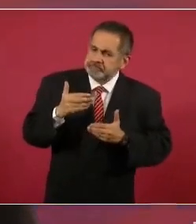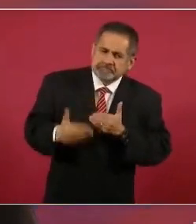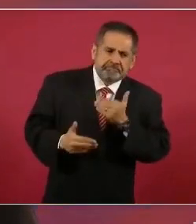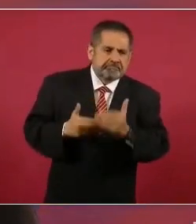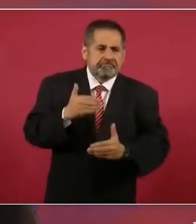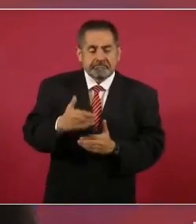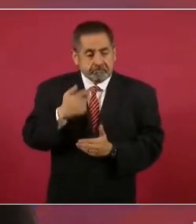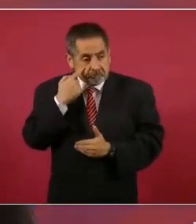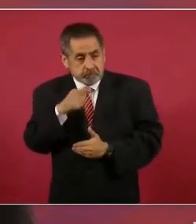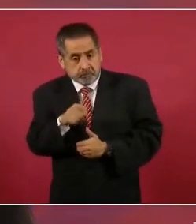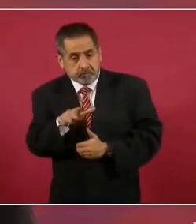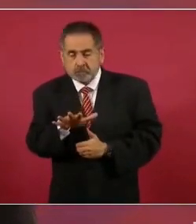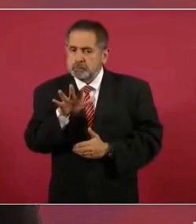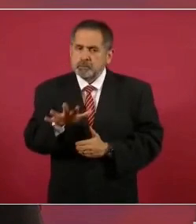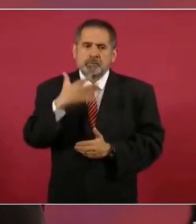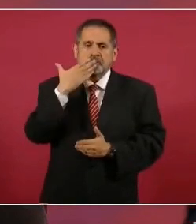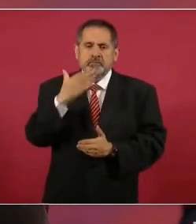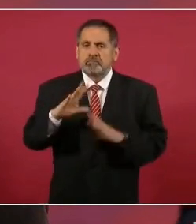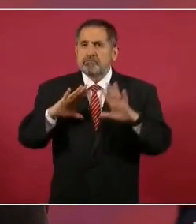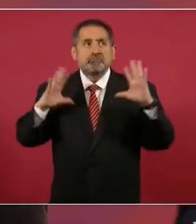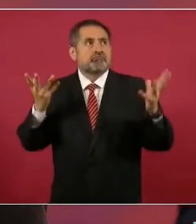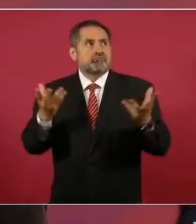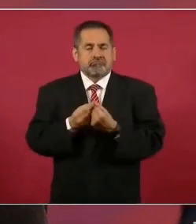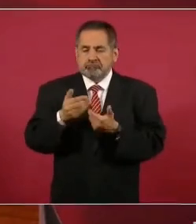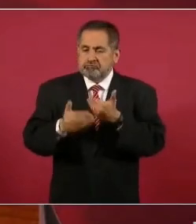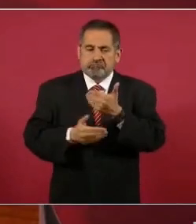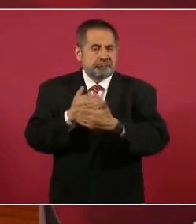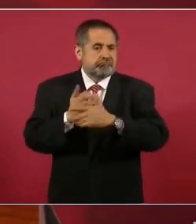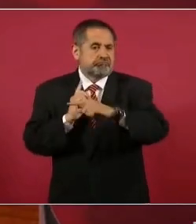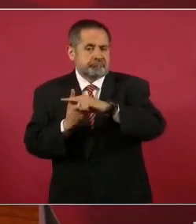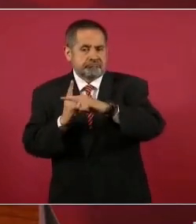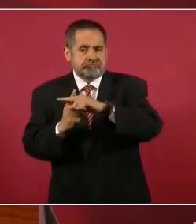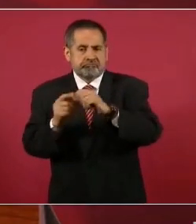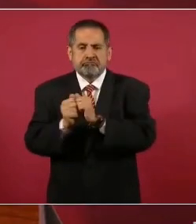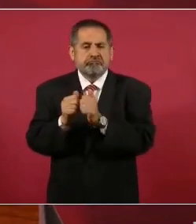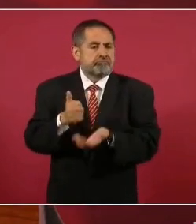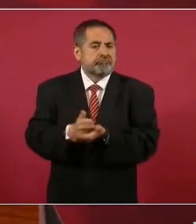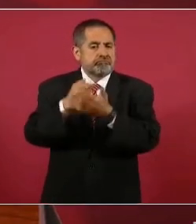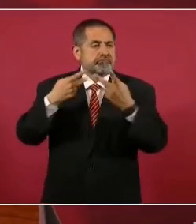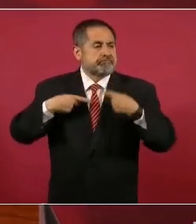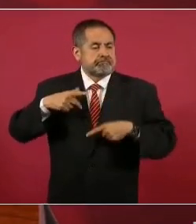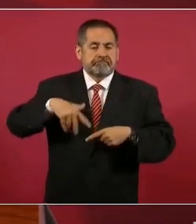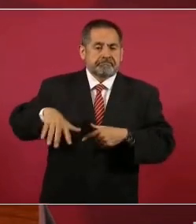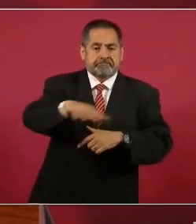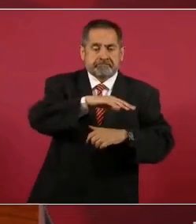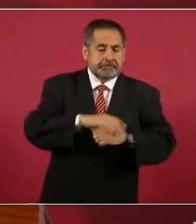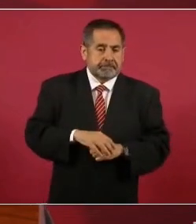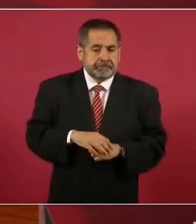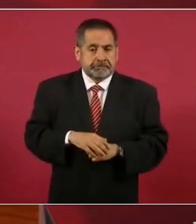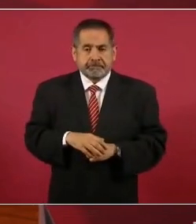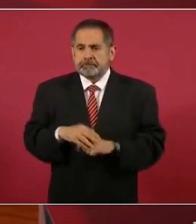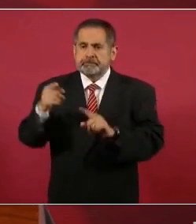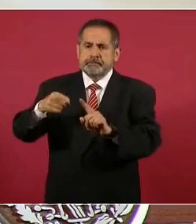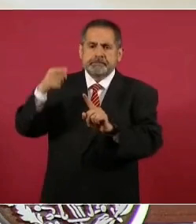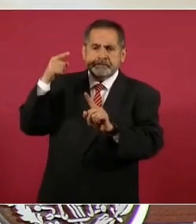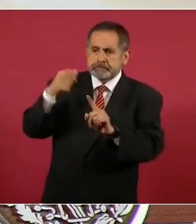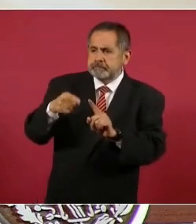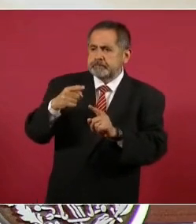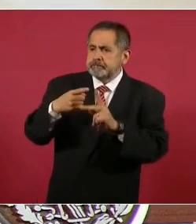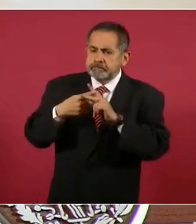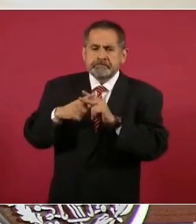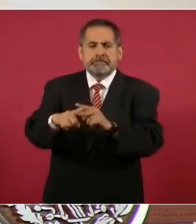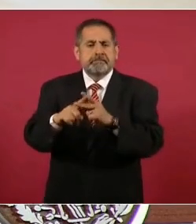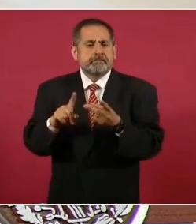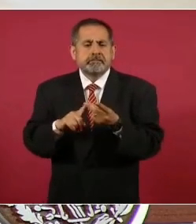evidentes Es un logro colectivo con beneficio de la población el corazón de la estrategia nacional de seguridad